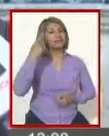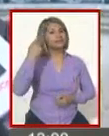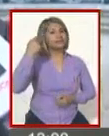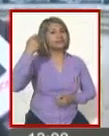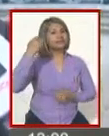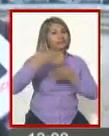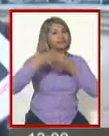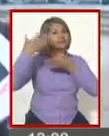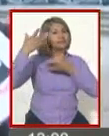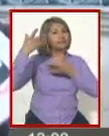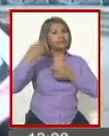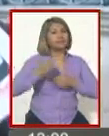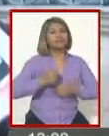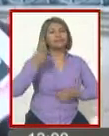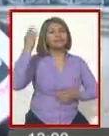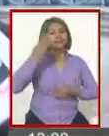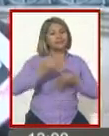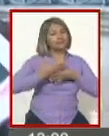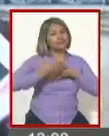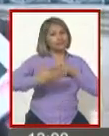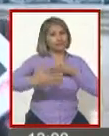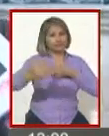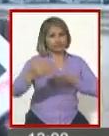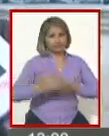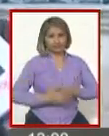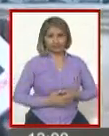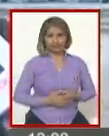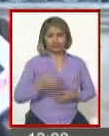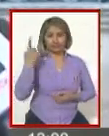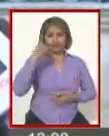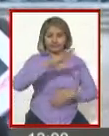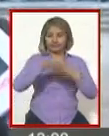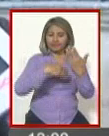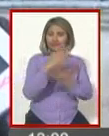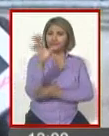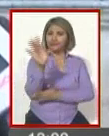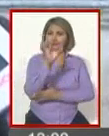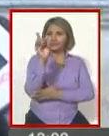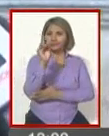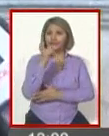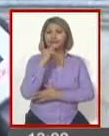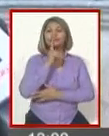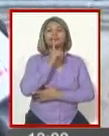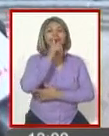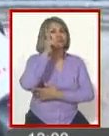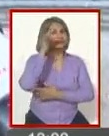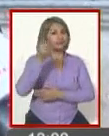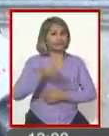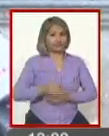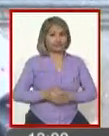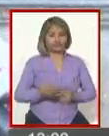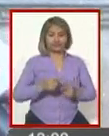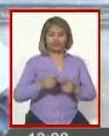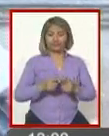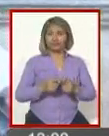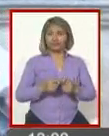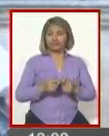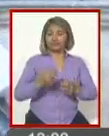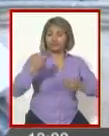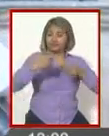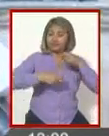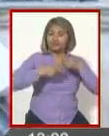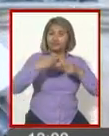la jubilación a largo plazo, para todos los bolivianos está garantizado. En este caso es un